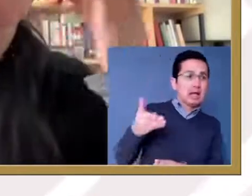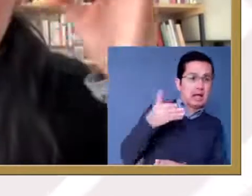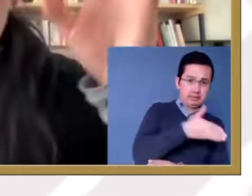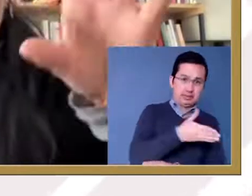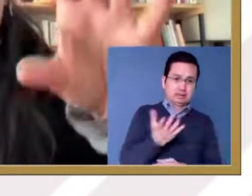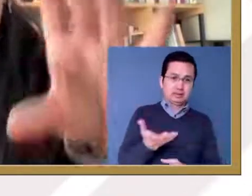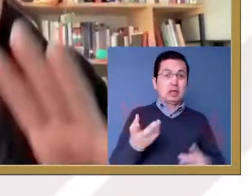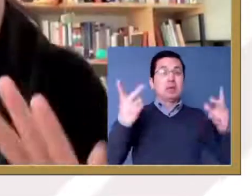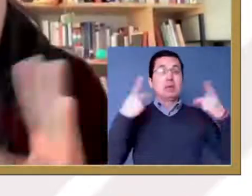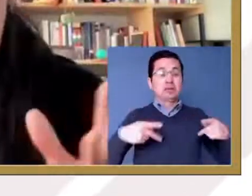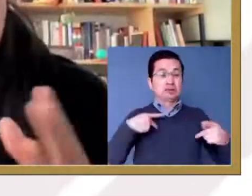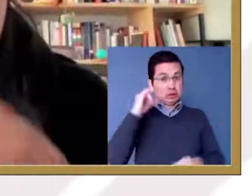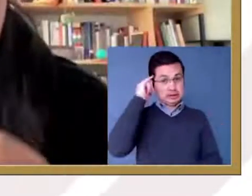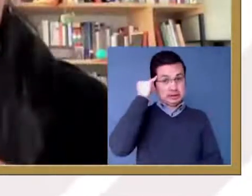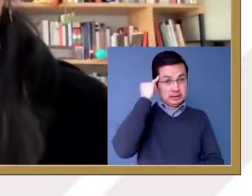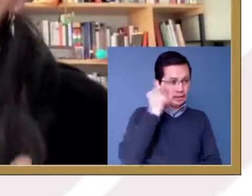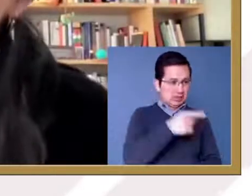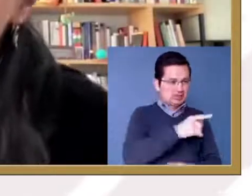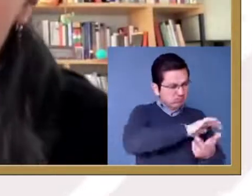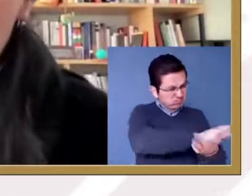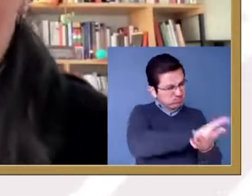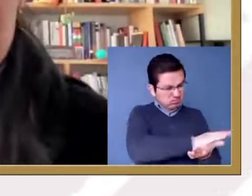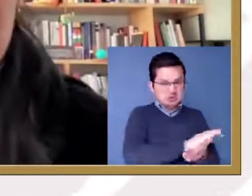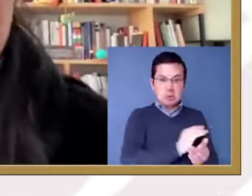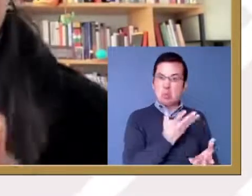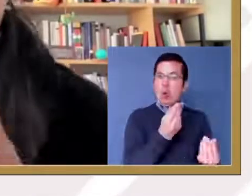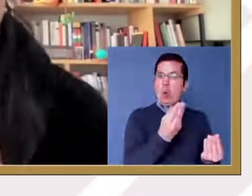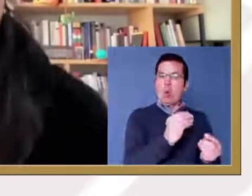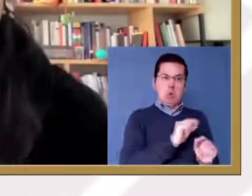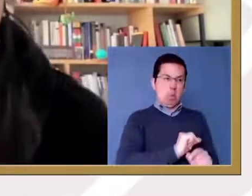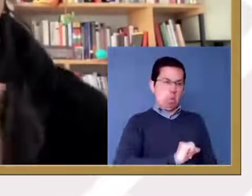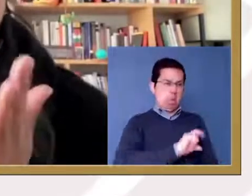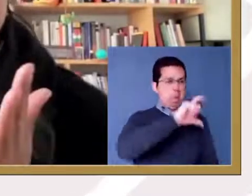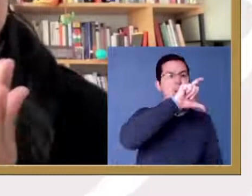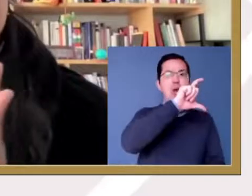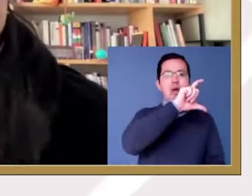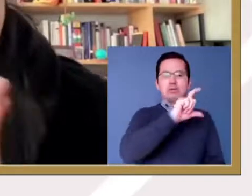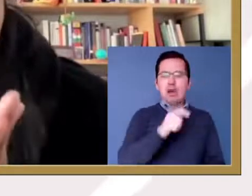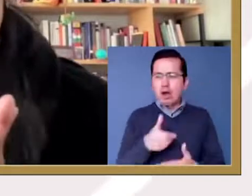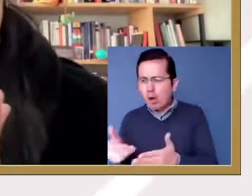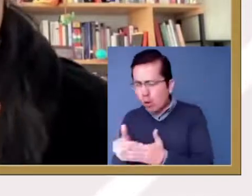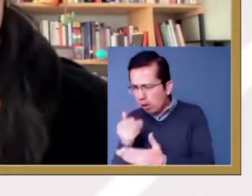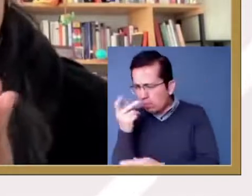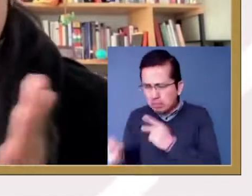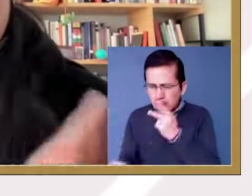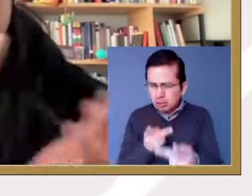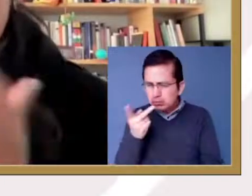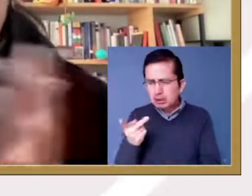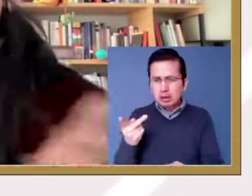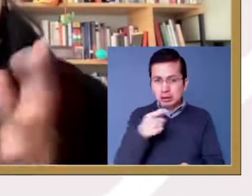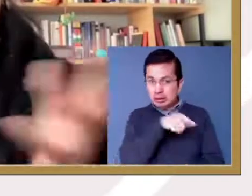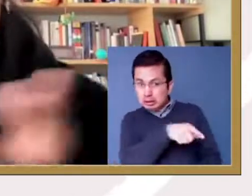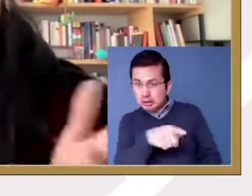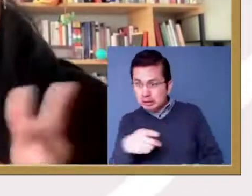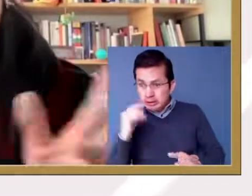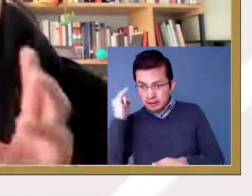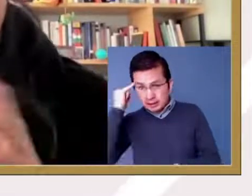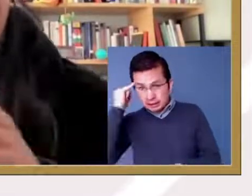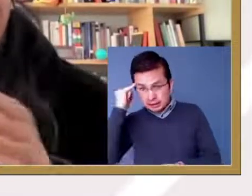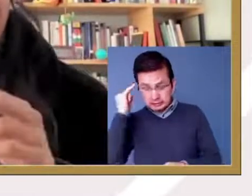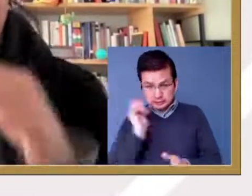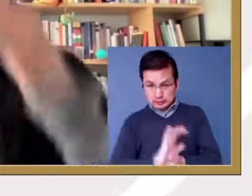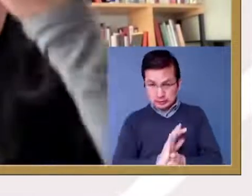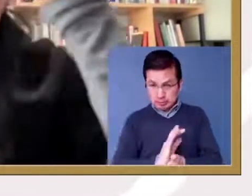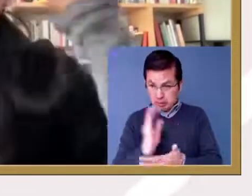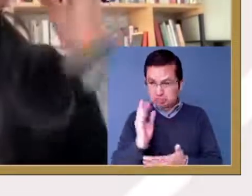personas indígenas muy alto, y ahora en realidad lo que parecería es que en percepción estás distribuyendo el riesgo